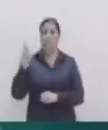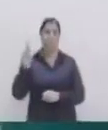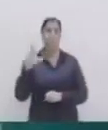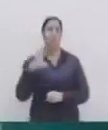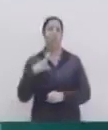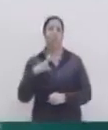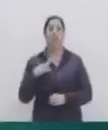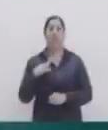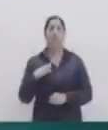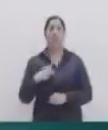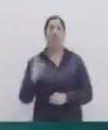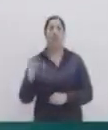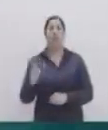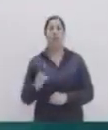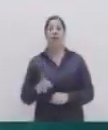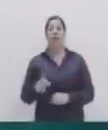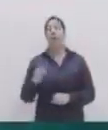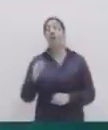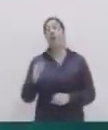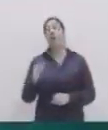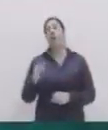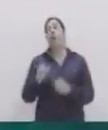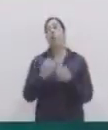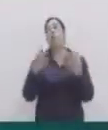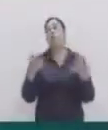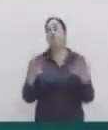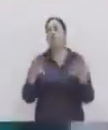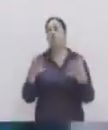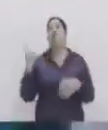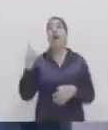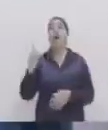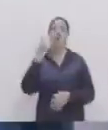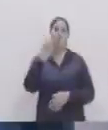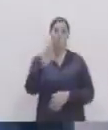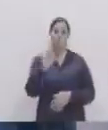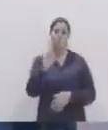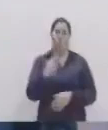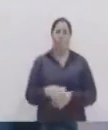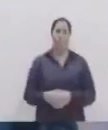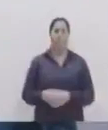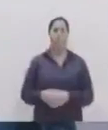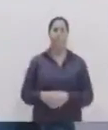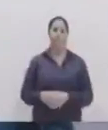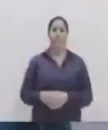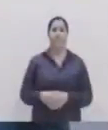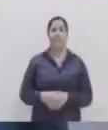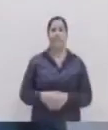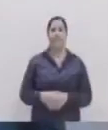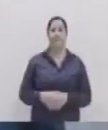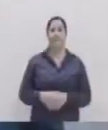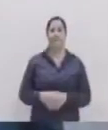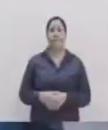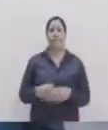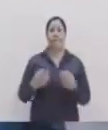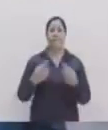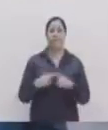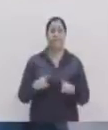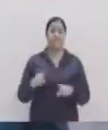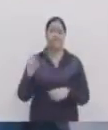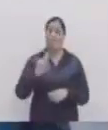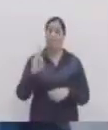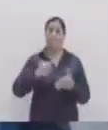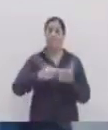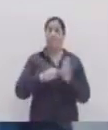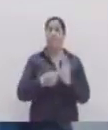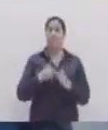plata y el oro, generalmente van a trabajar con valencia 1. Ajá. Pero da la casualidad que no es la única carga de valencia que